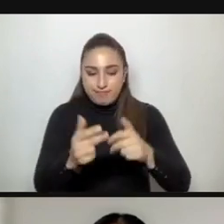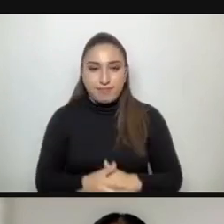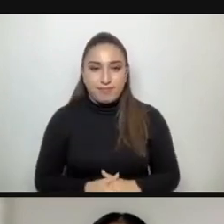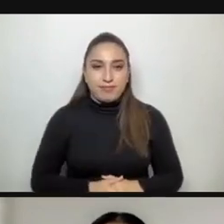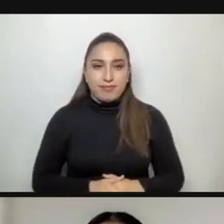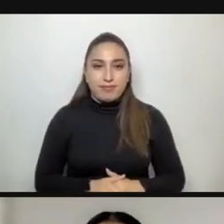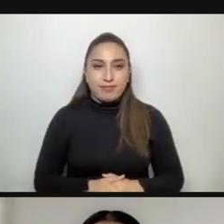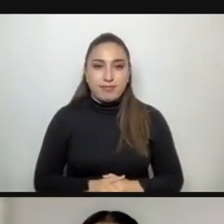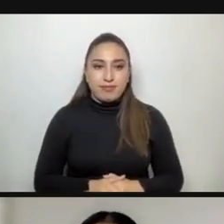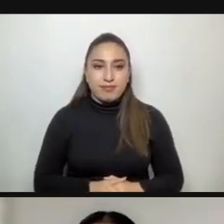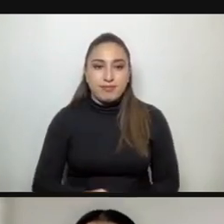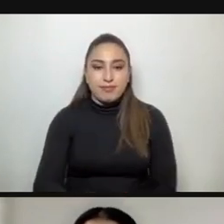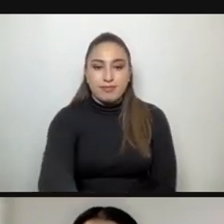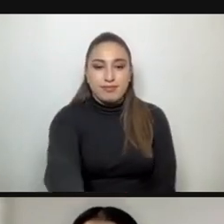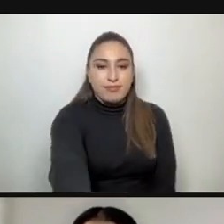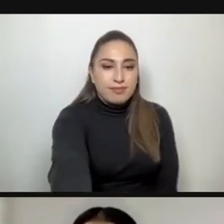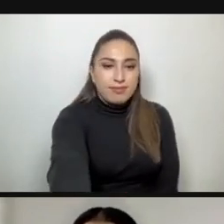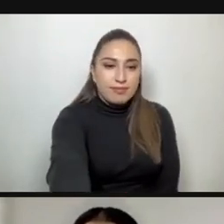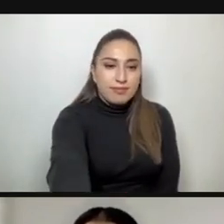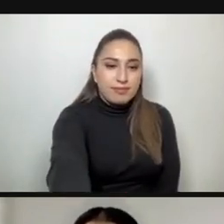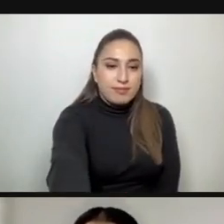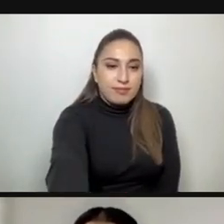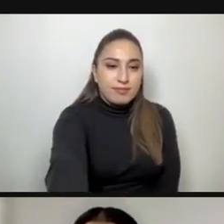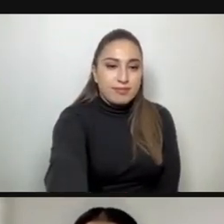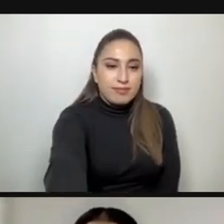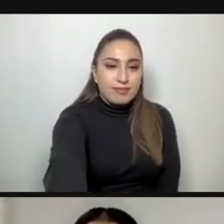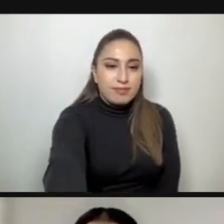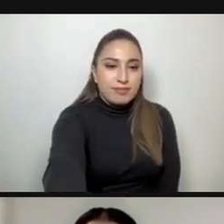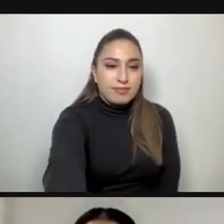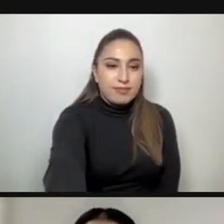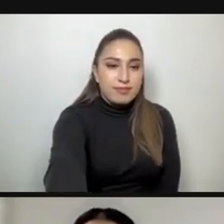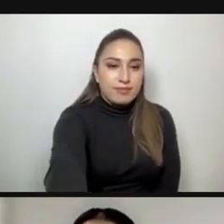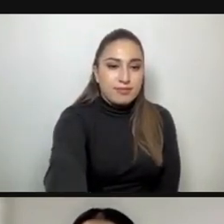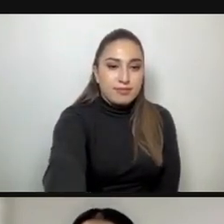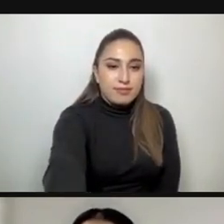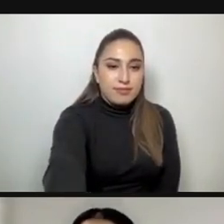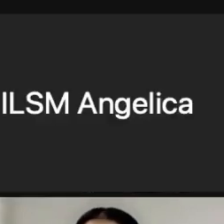Gracias, diputada. Gracias, diputada Frida, saludos. Linda tarde.